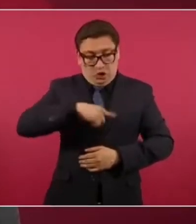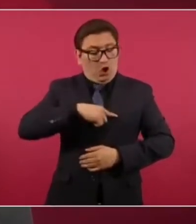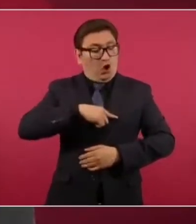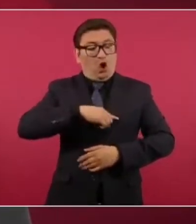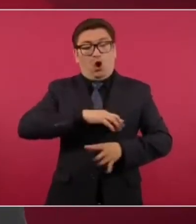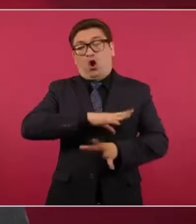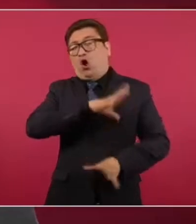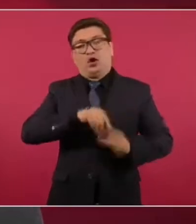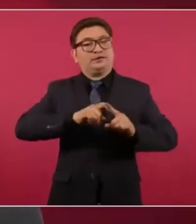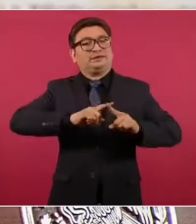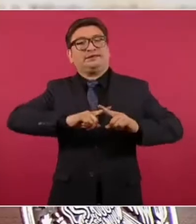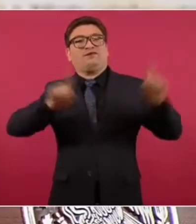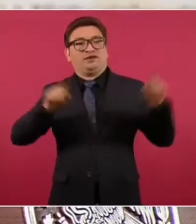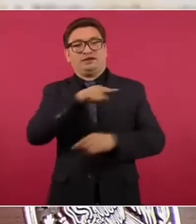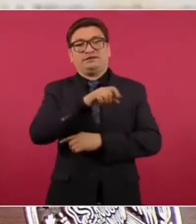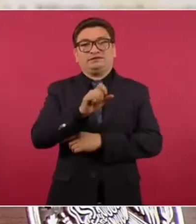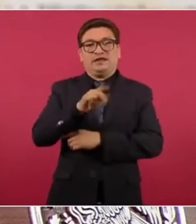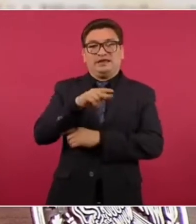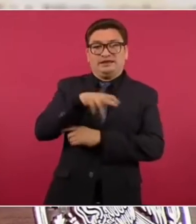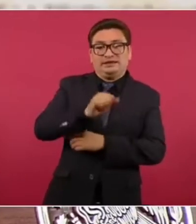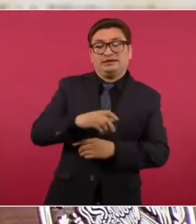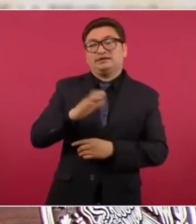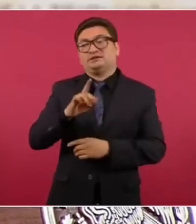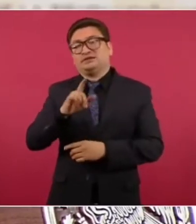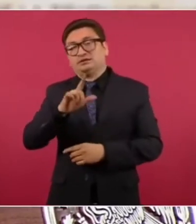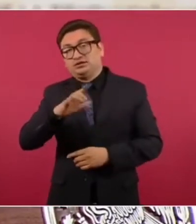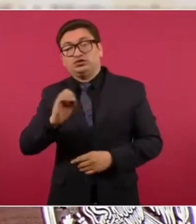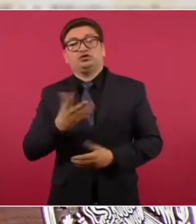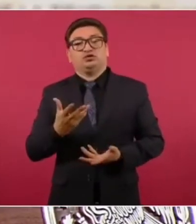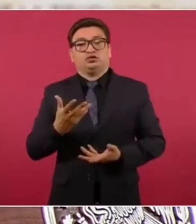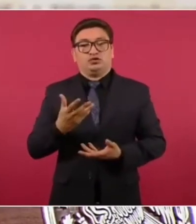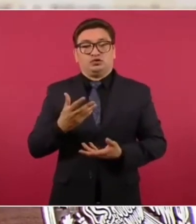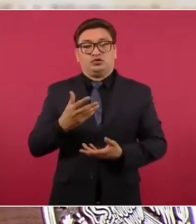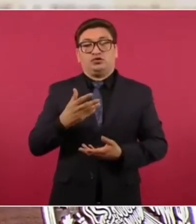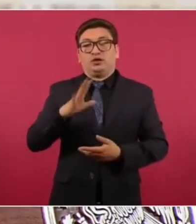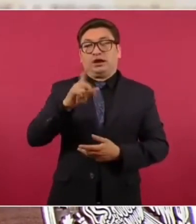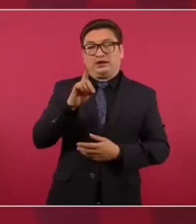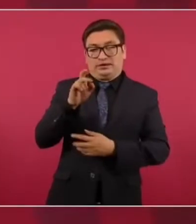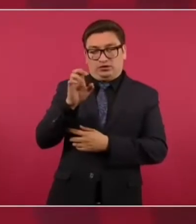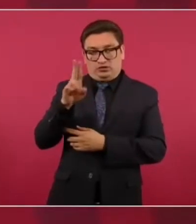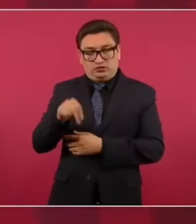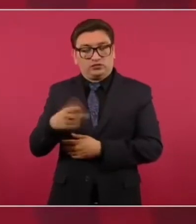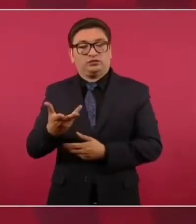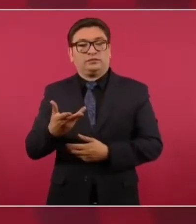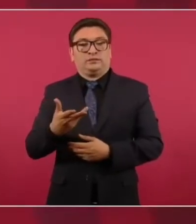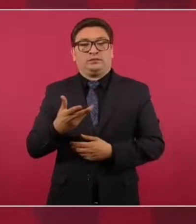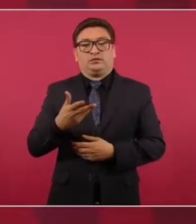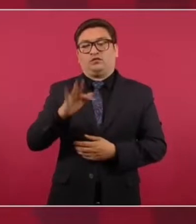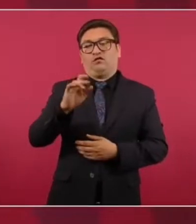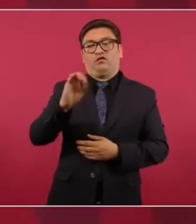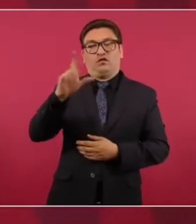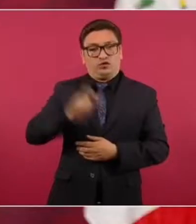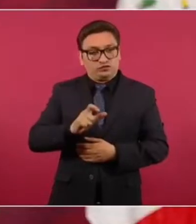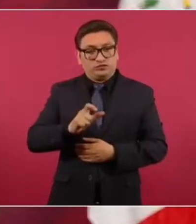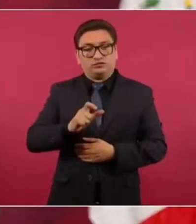completamente diferentes a Salinas, a Zedillo, a Calderón, a Fox,